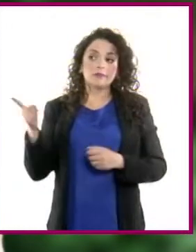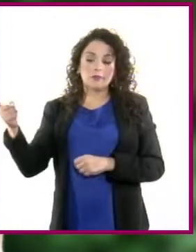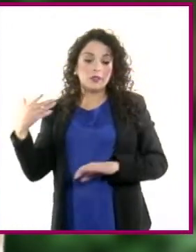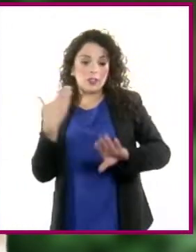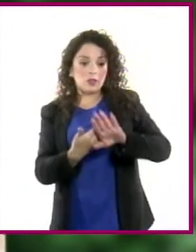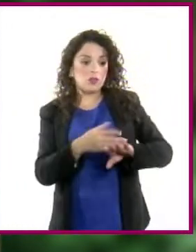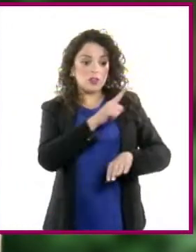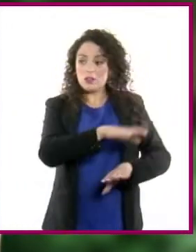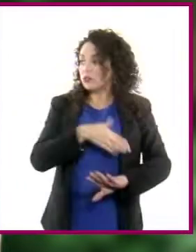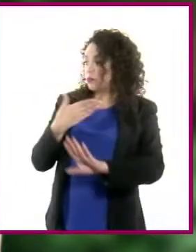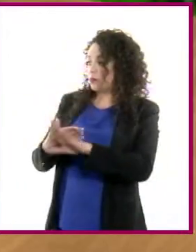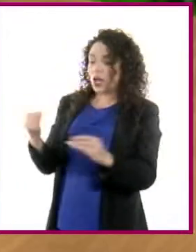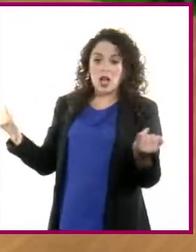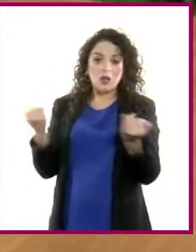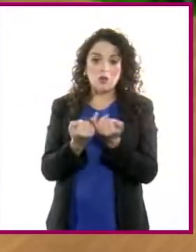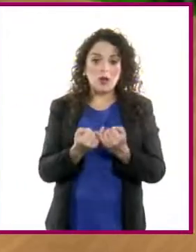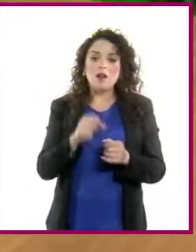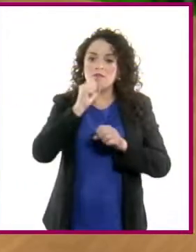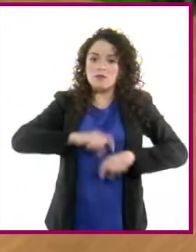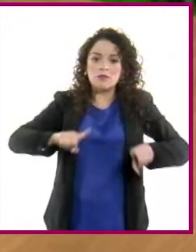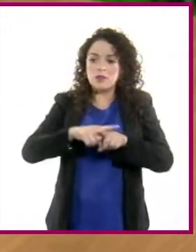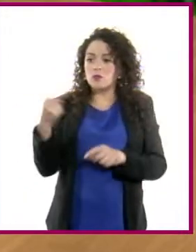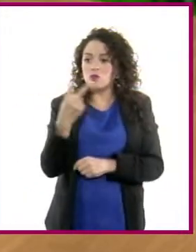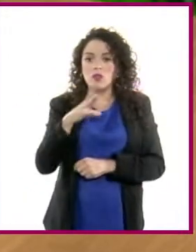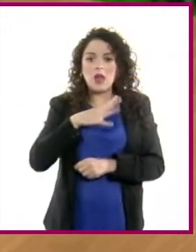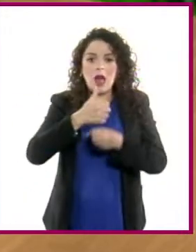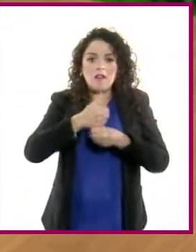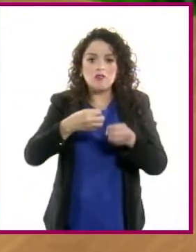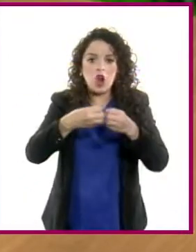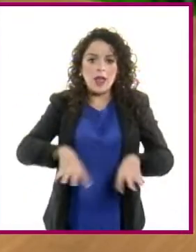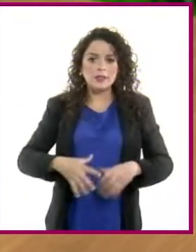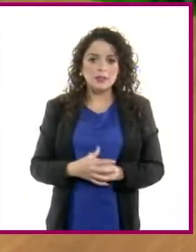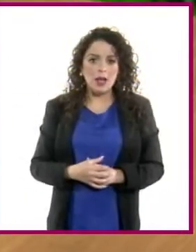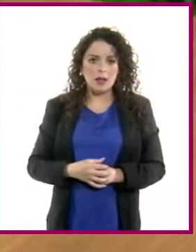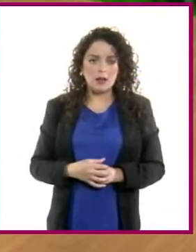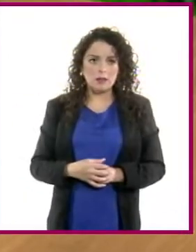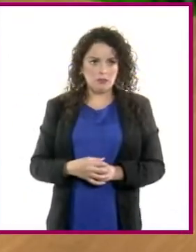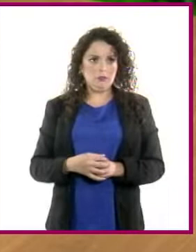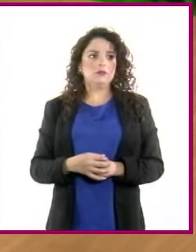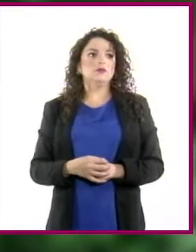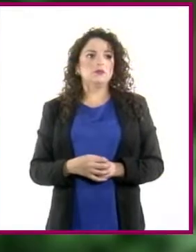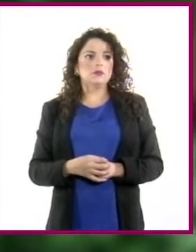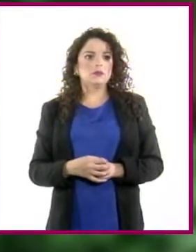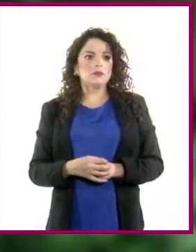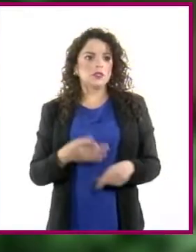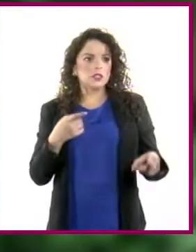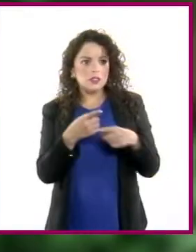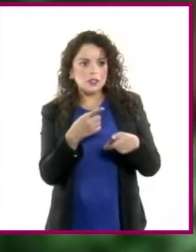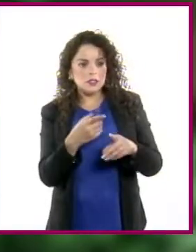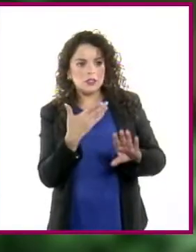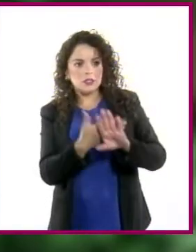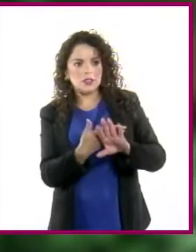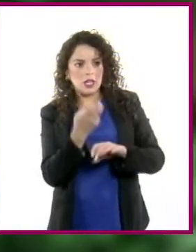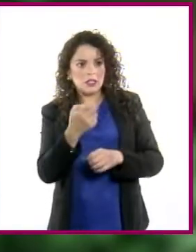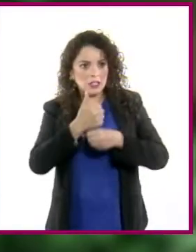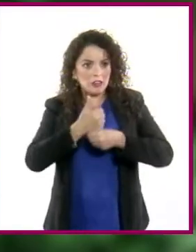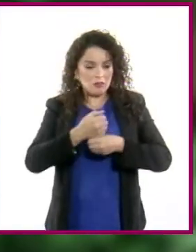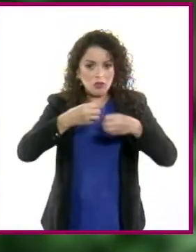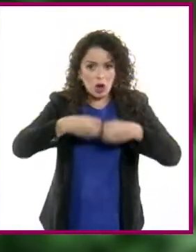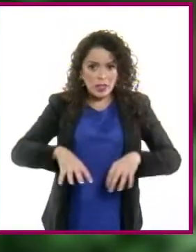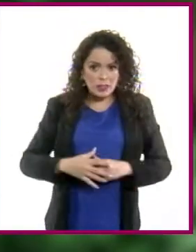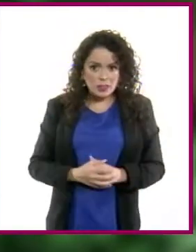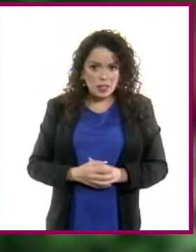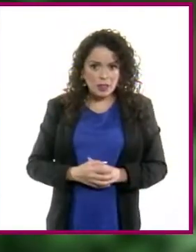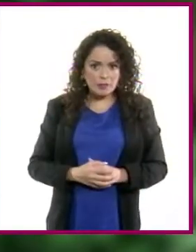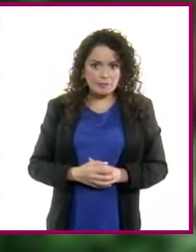sí está ejerciendo la violencia. Entonces, ¿agredir es violentar? Creo que no llegaremos muy lejos